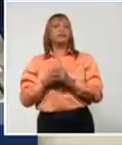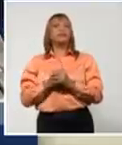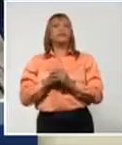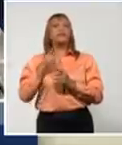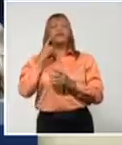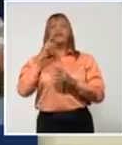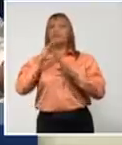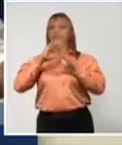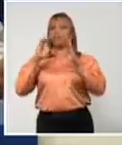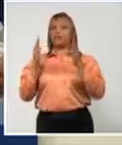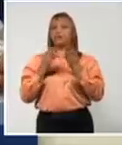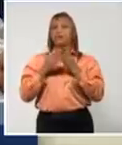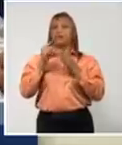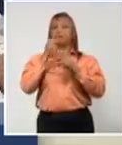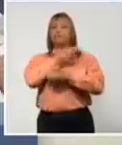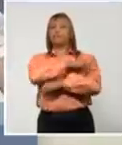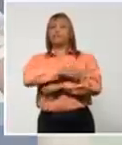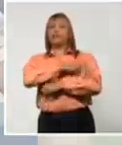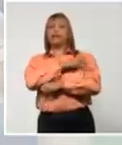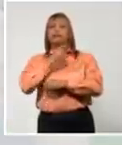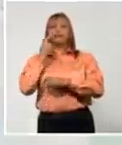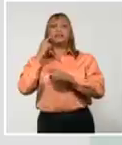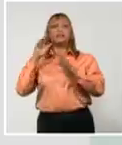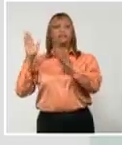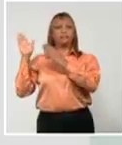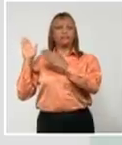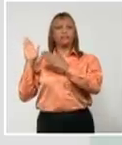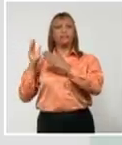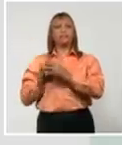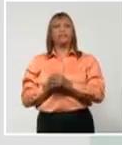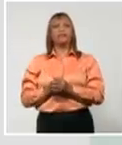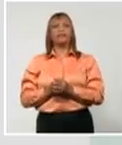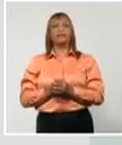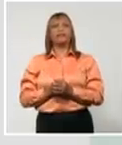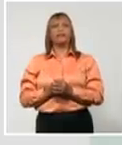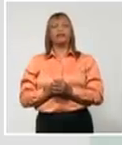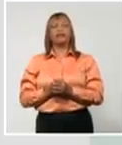los casos, los países con más casos de